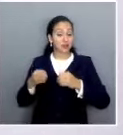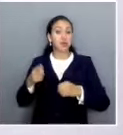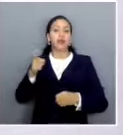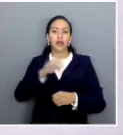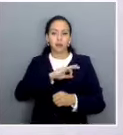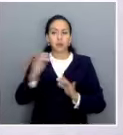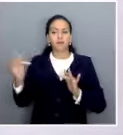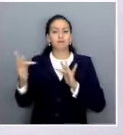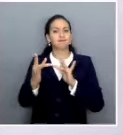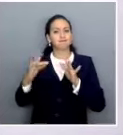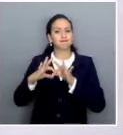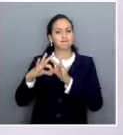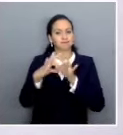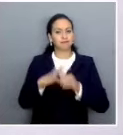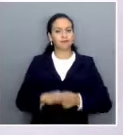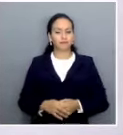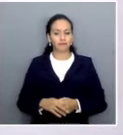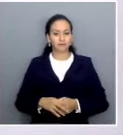cosas